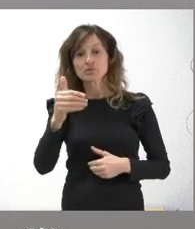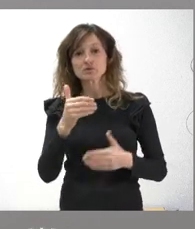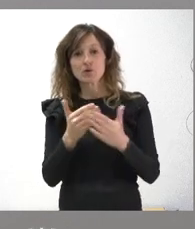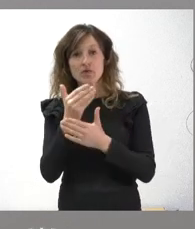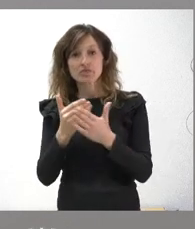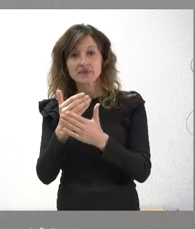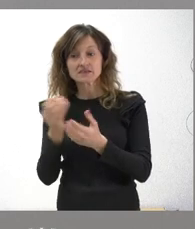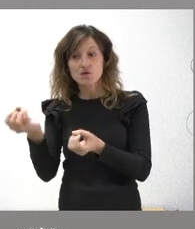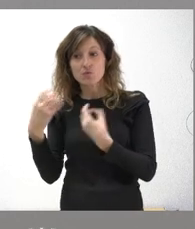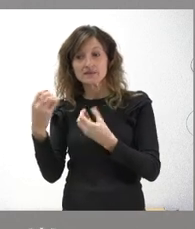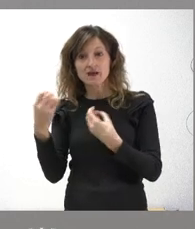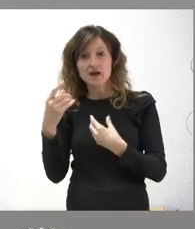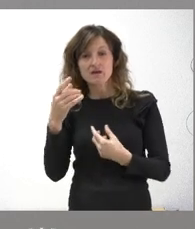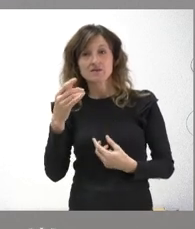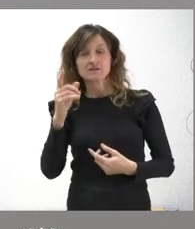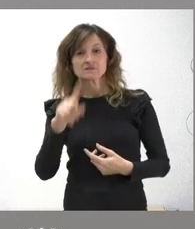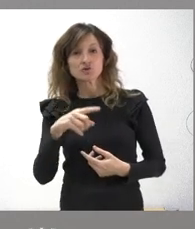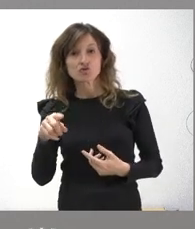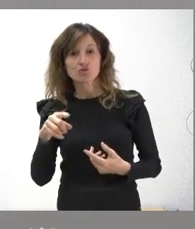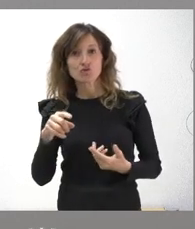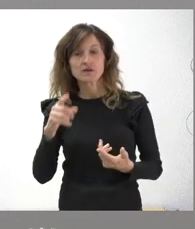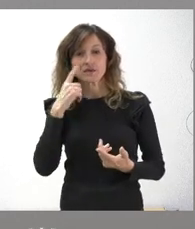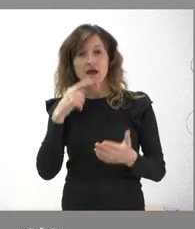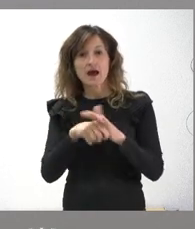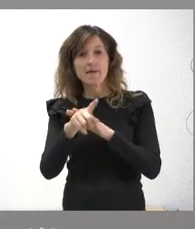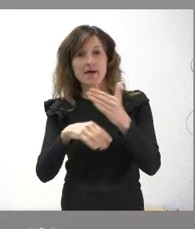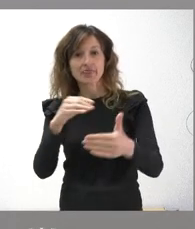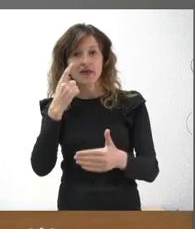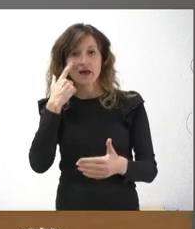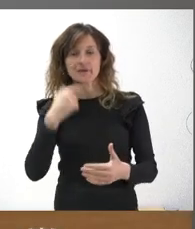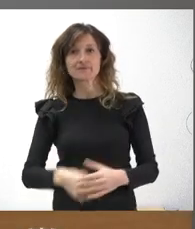ofrecer esta información Qué información Se nos ofrece y qué avances podemos